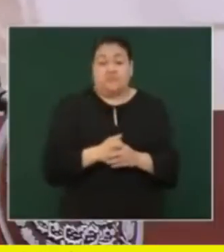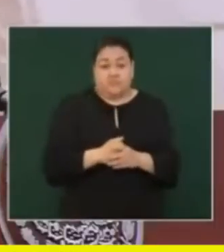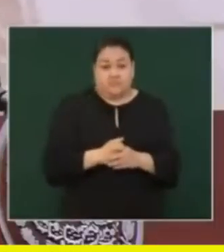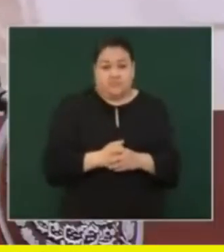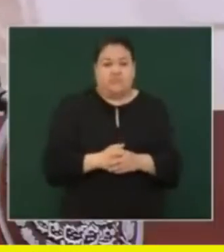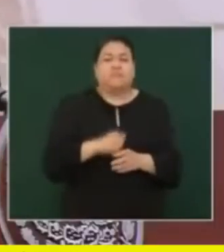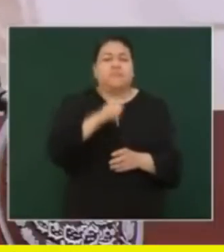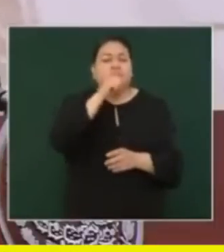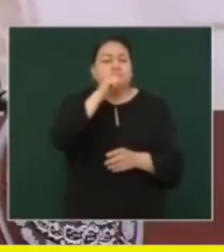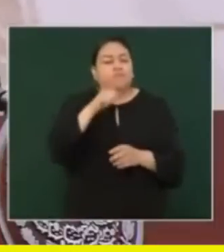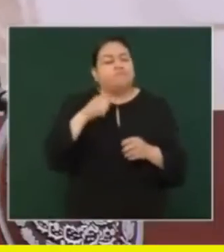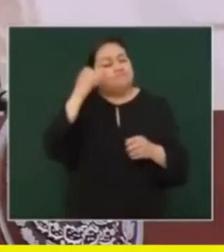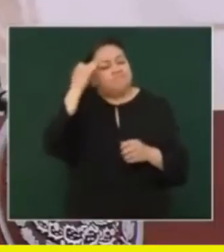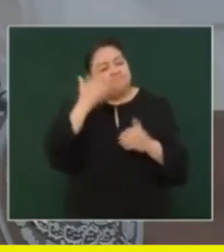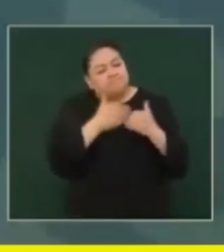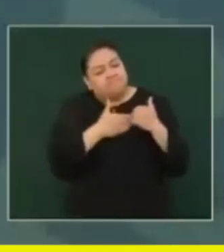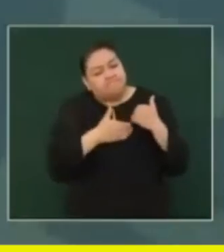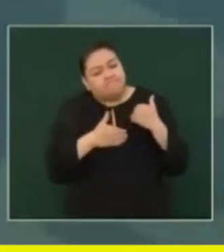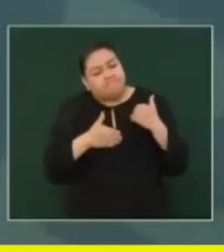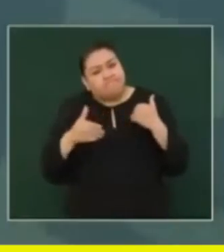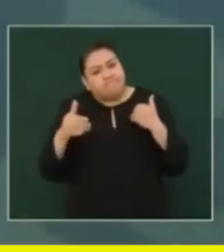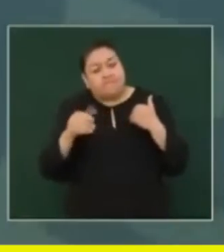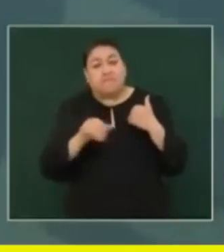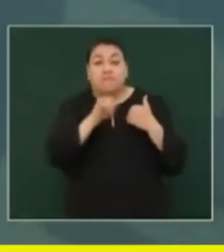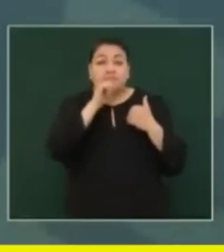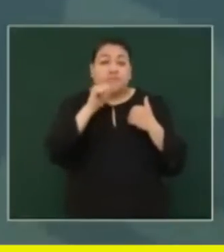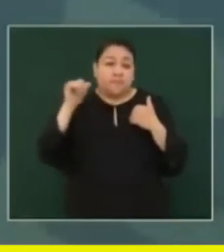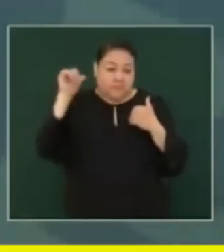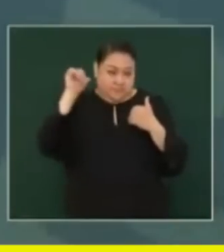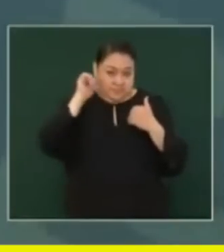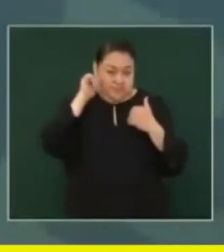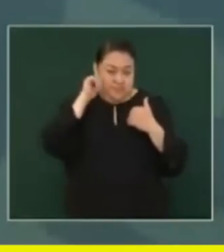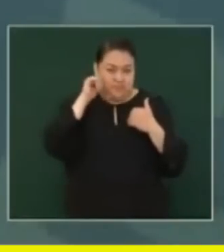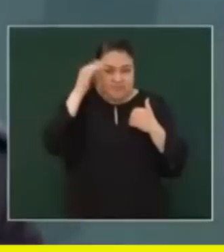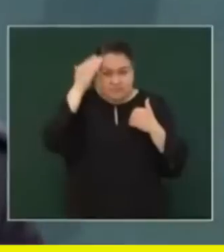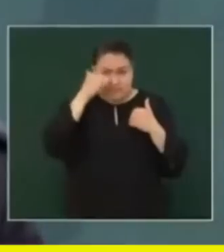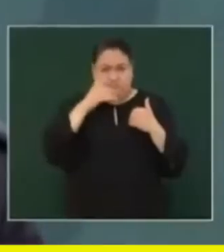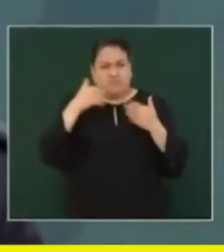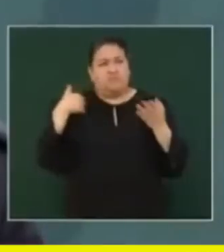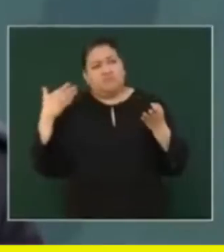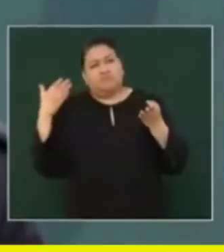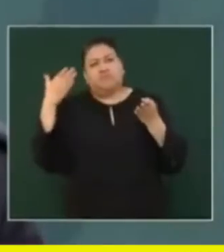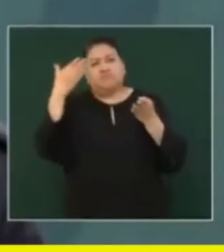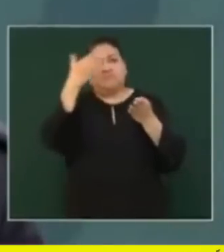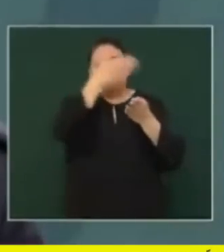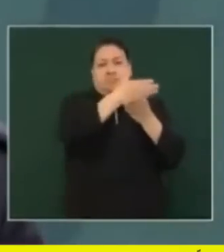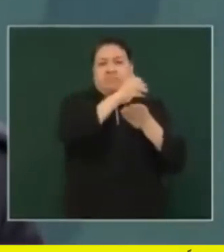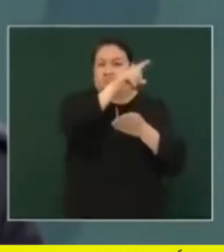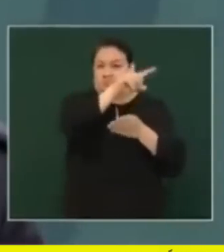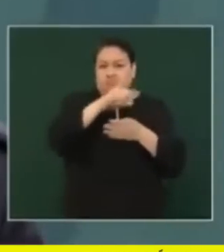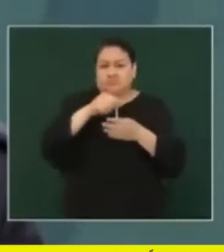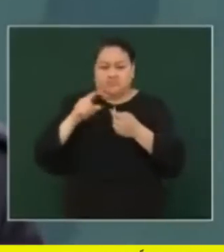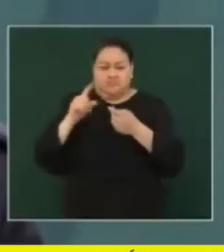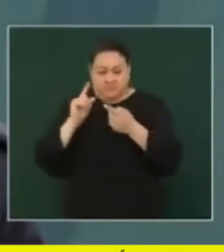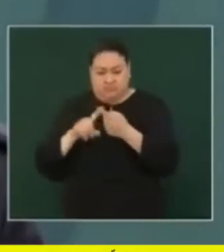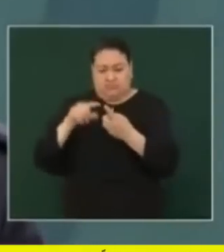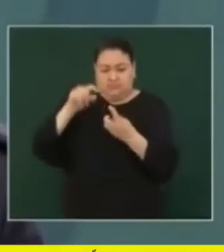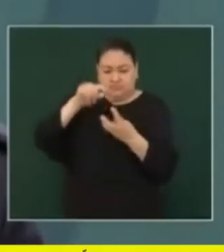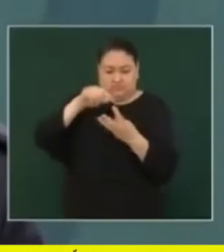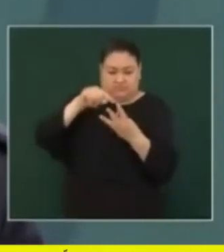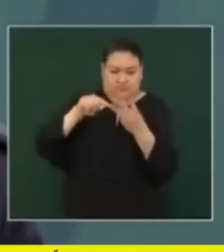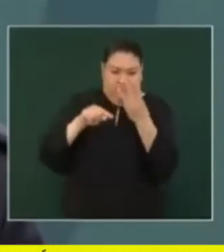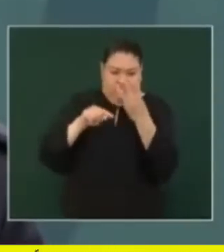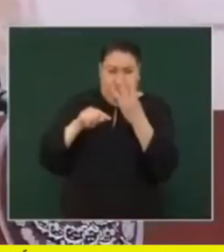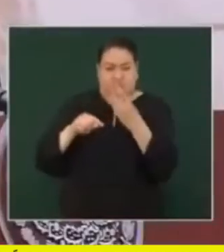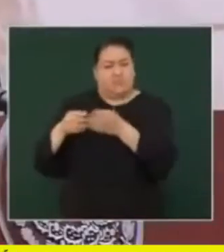Y ayer precisamente viajaron elementos de la aduana elementos de nosotros